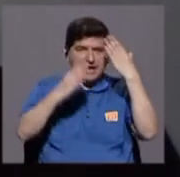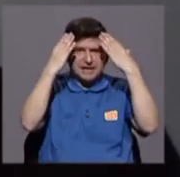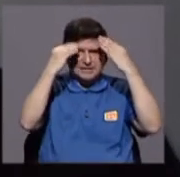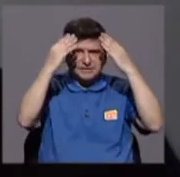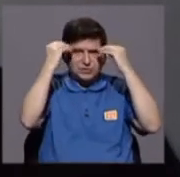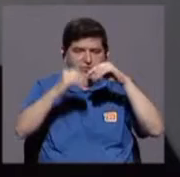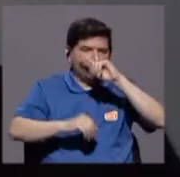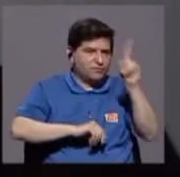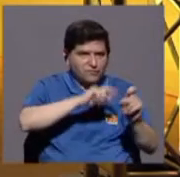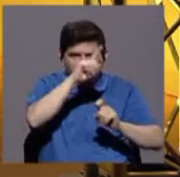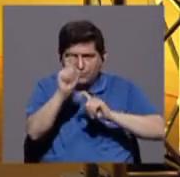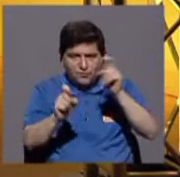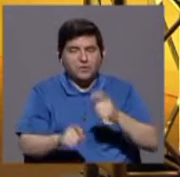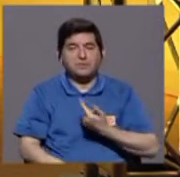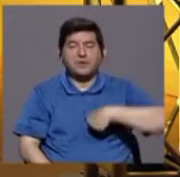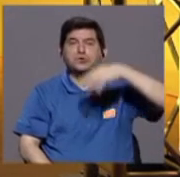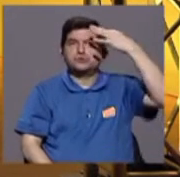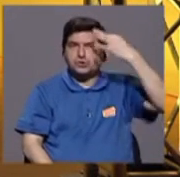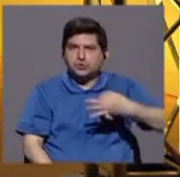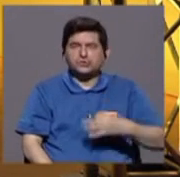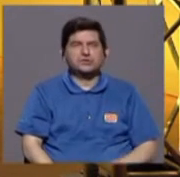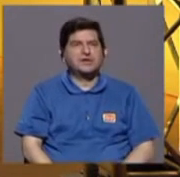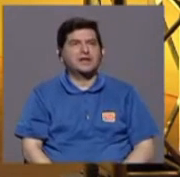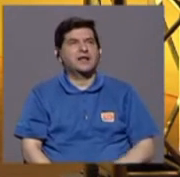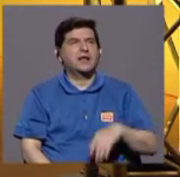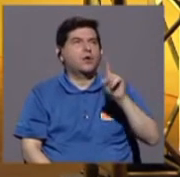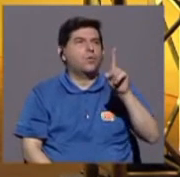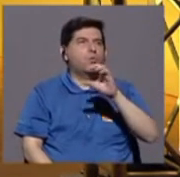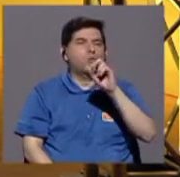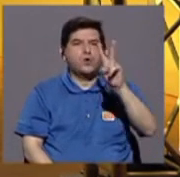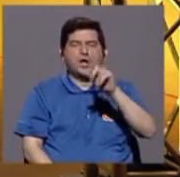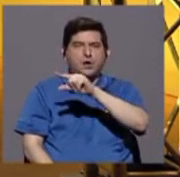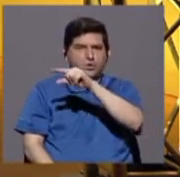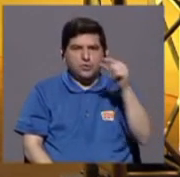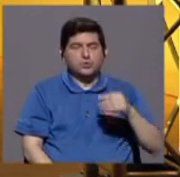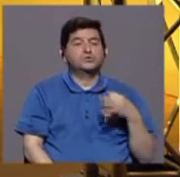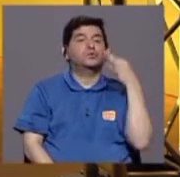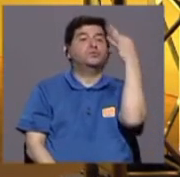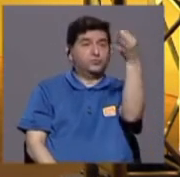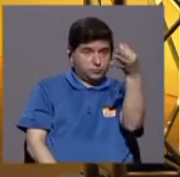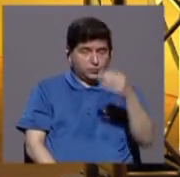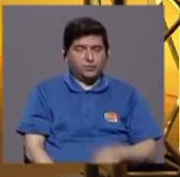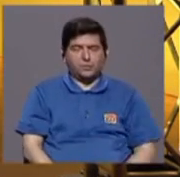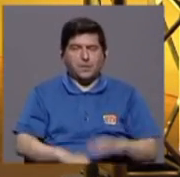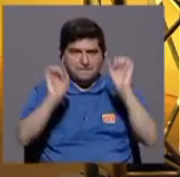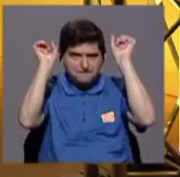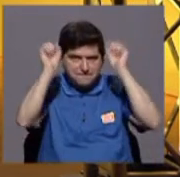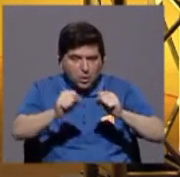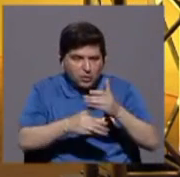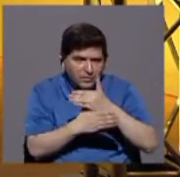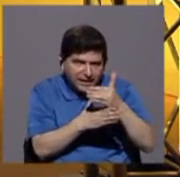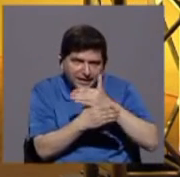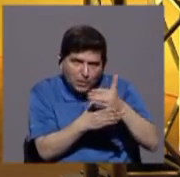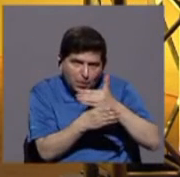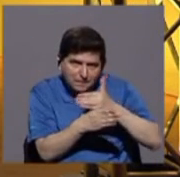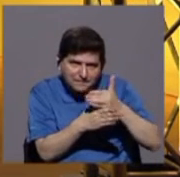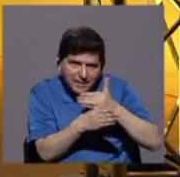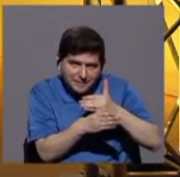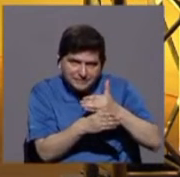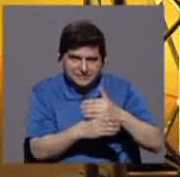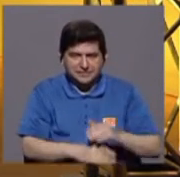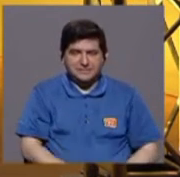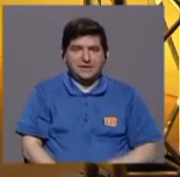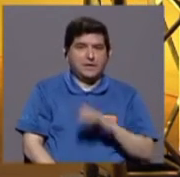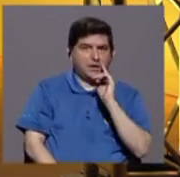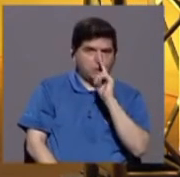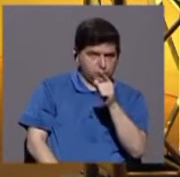esta encuesta, que esperamos que sea en 1 o 2 semanas a lo sumo, ahí vamos a poder compartir